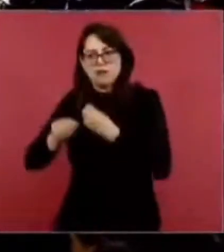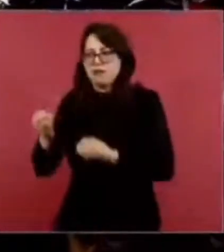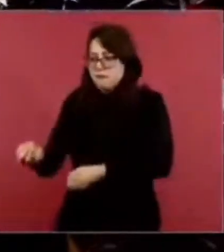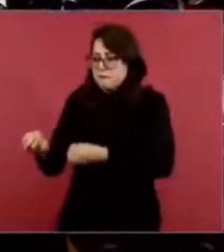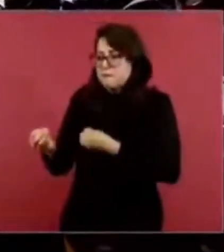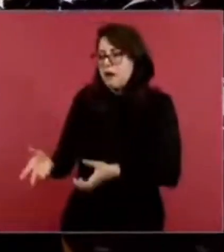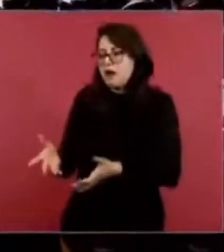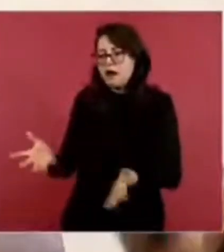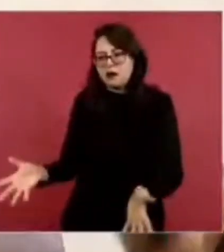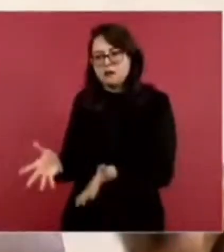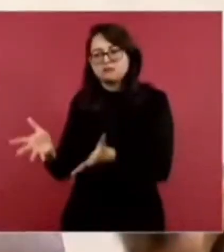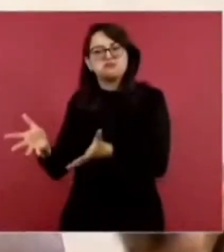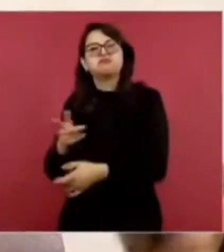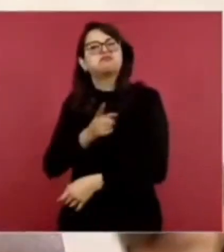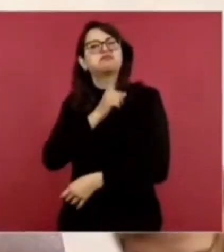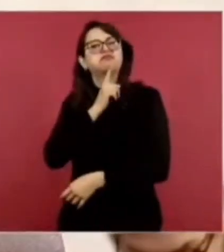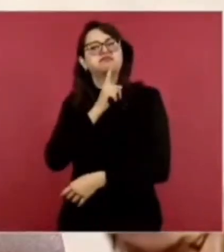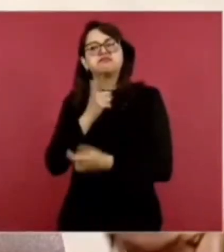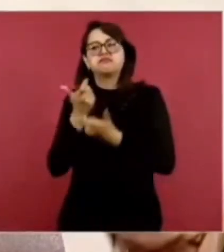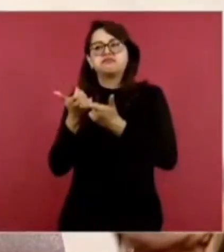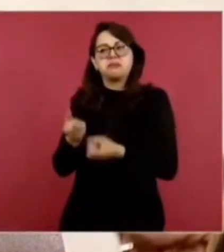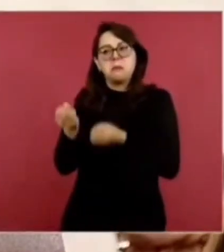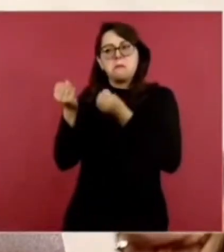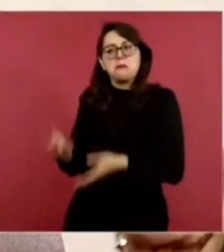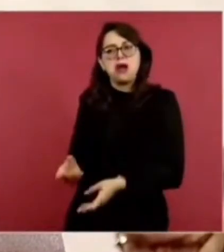que originan la migración.